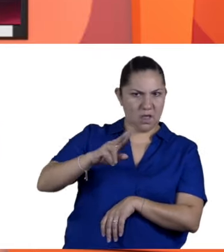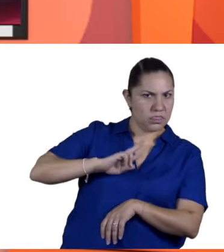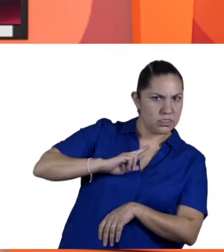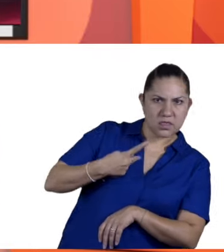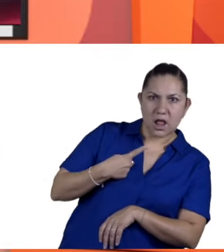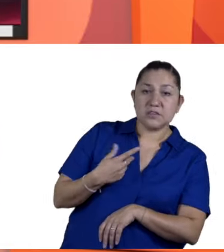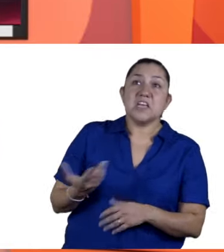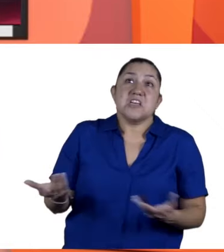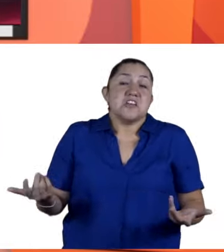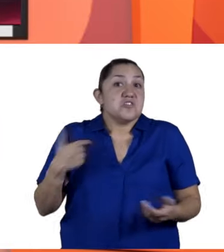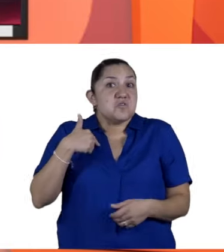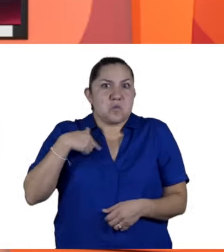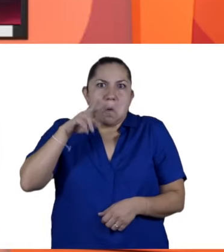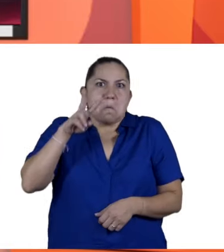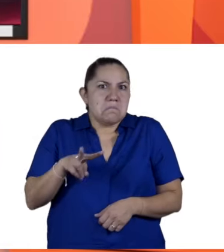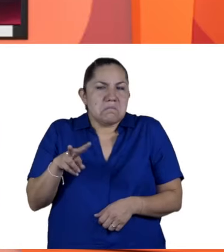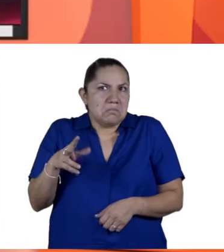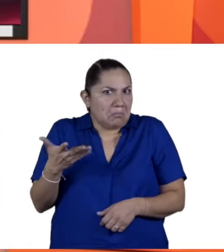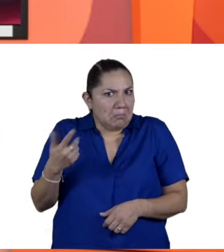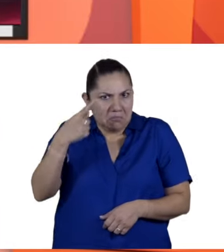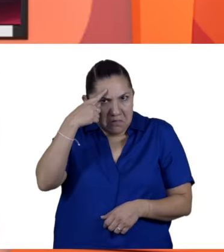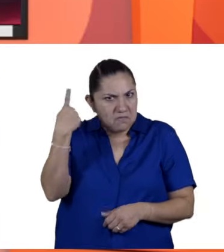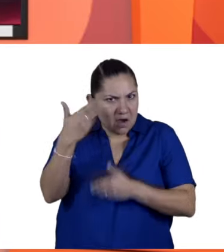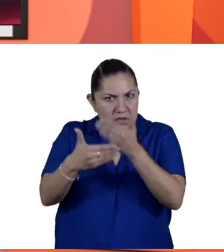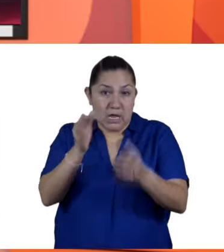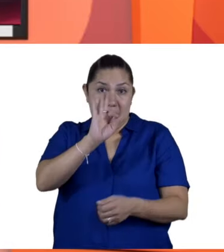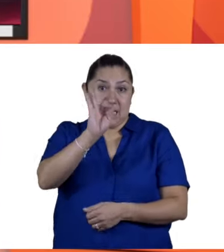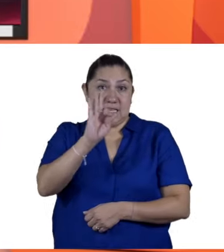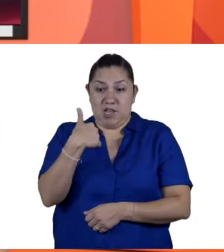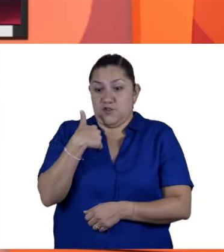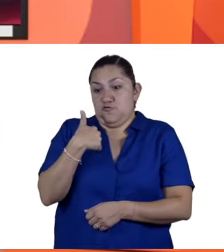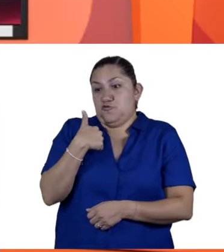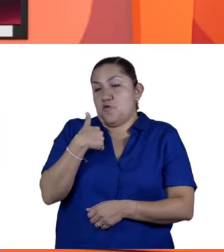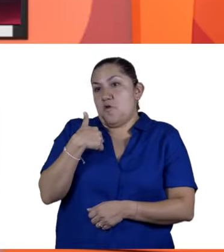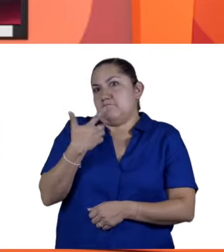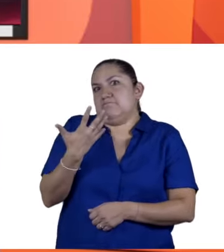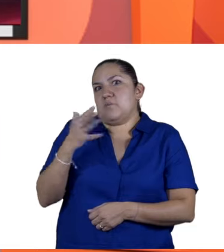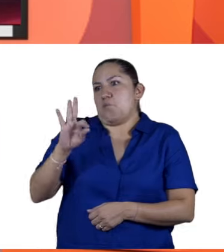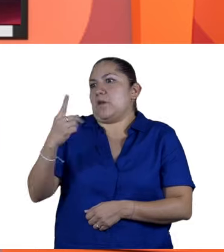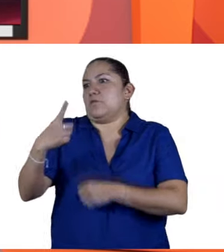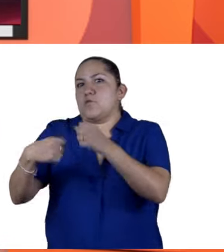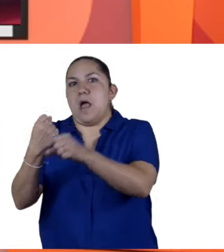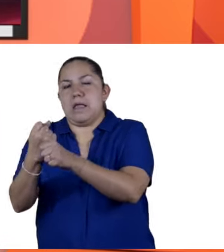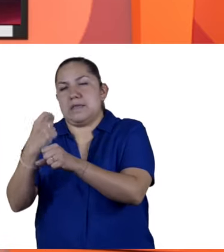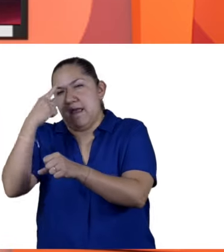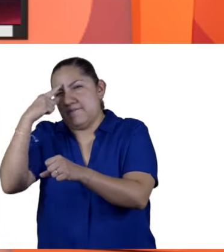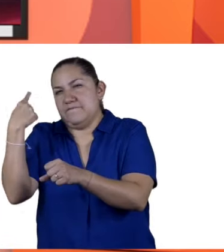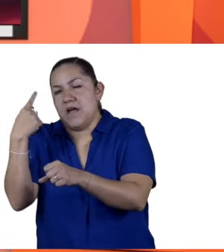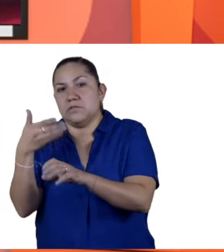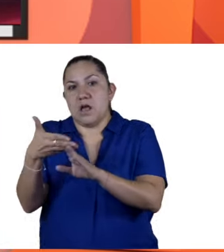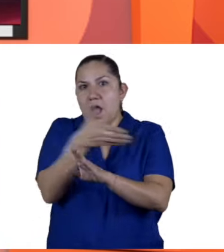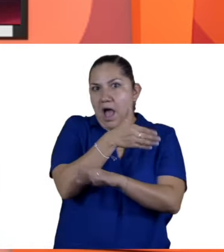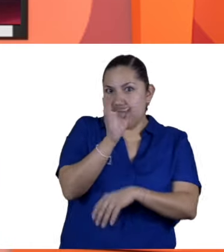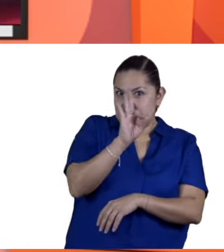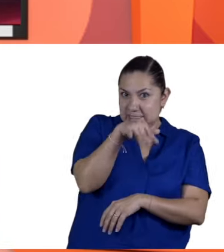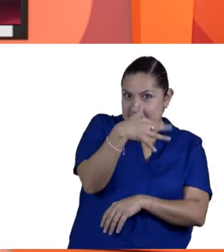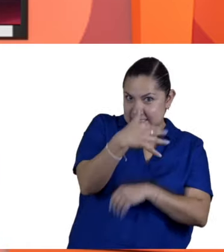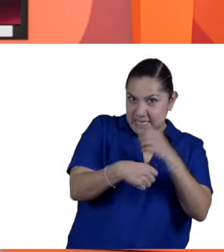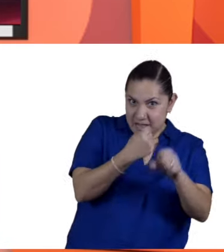sencillo. No sé si también sea por la edad en la que lo hice y que hubiera sido a lo mejor cuando tenía 15, 16 años,